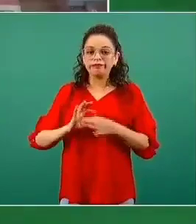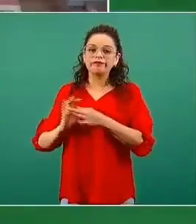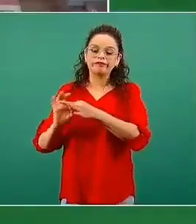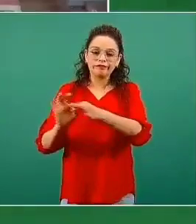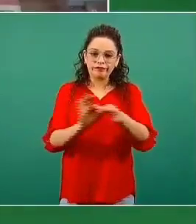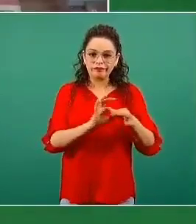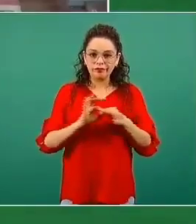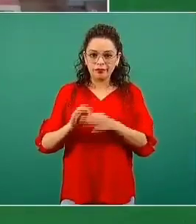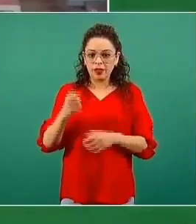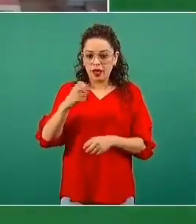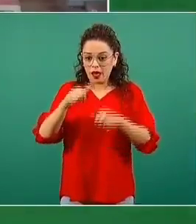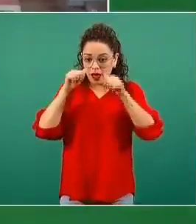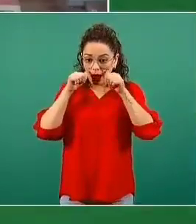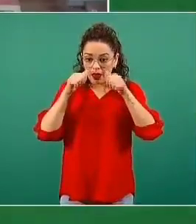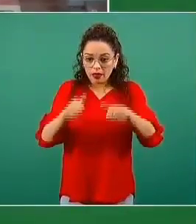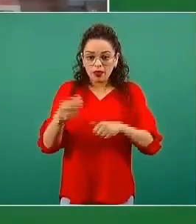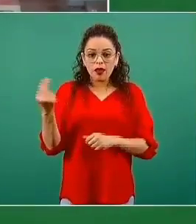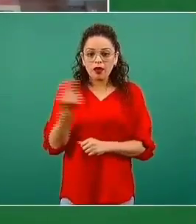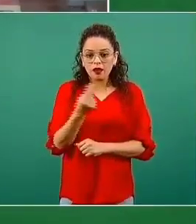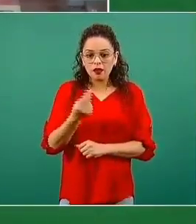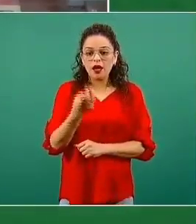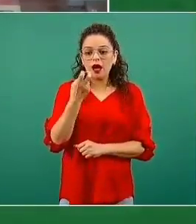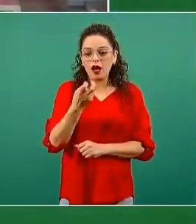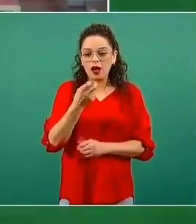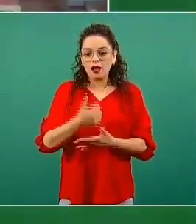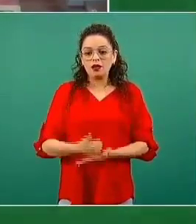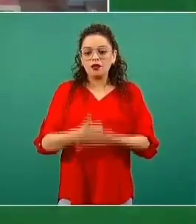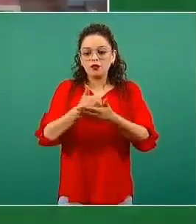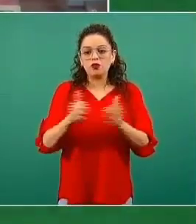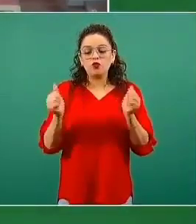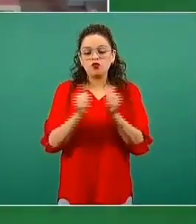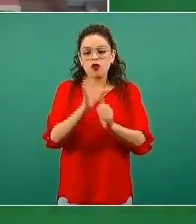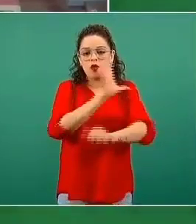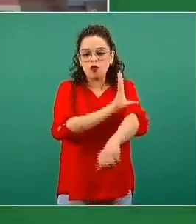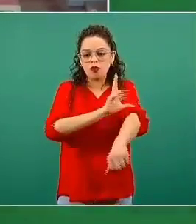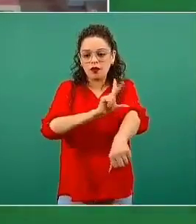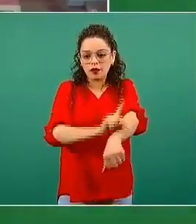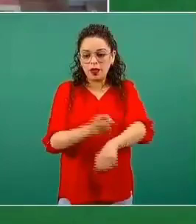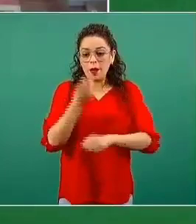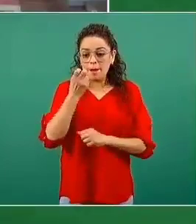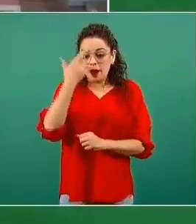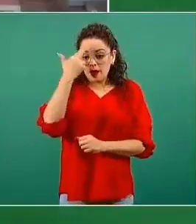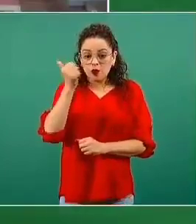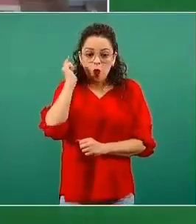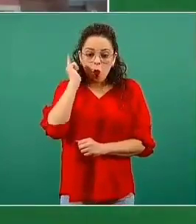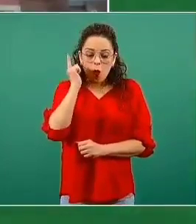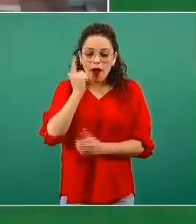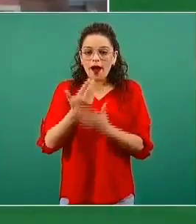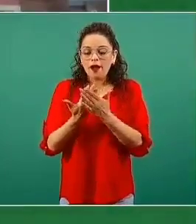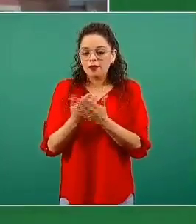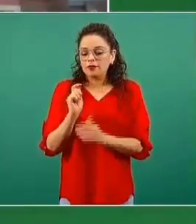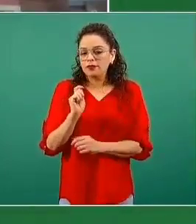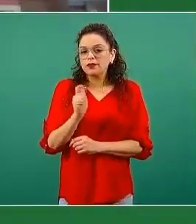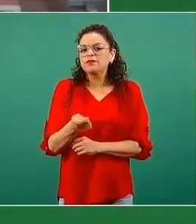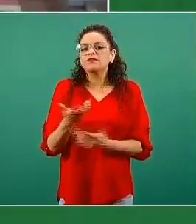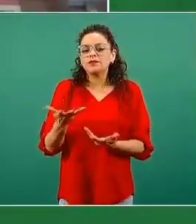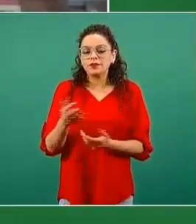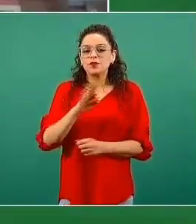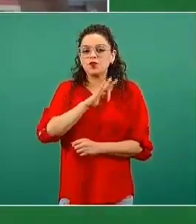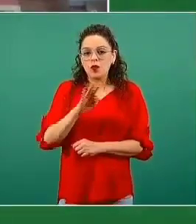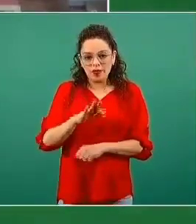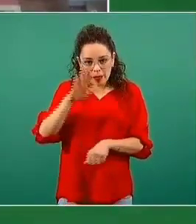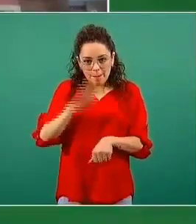la pandemia requiere de esa visión multisectorial y coordinada, por lo cual esperamos también establecer, como ya mencioné,